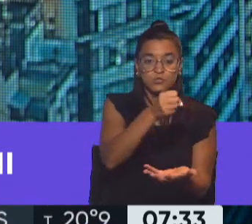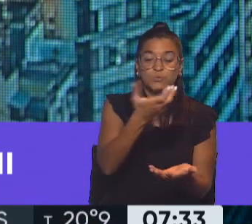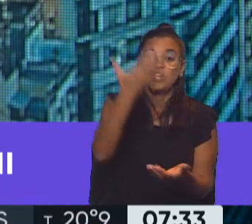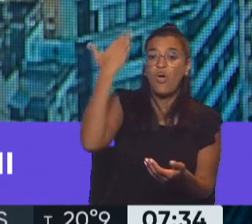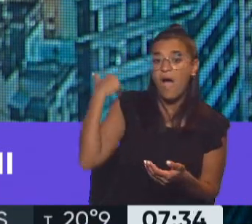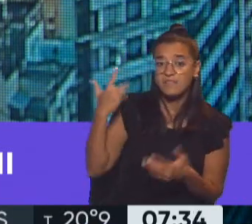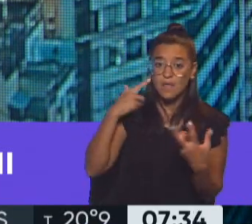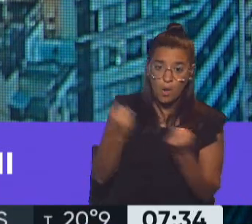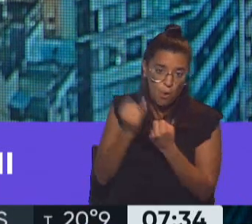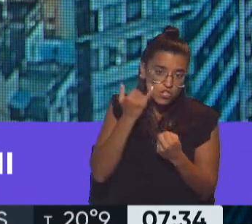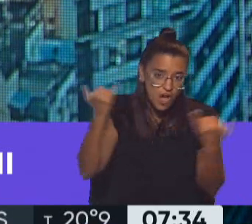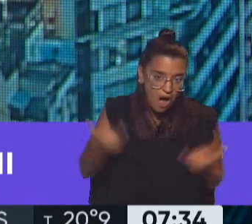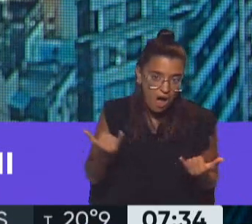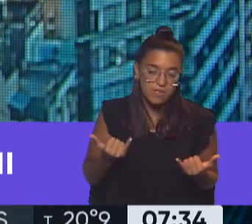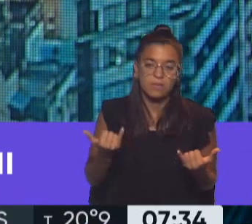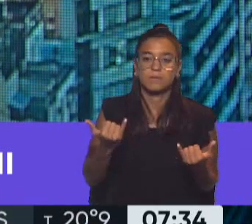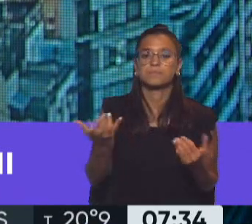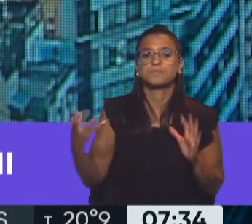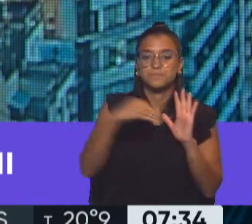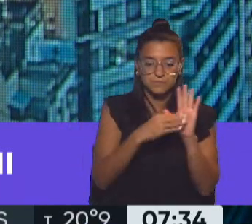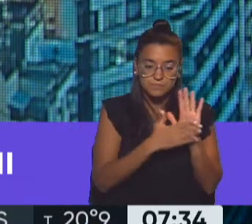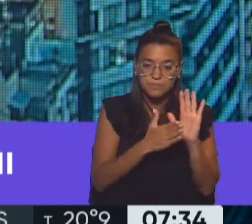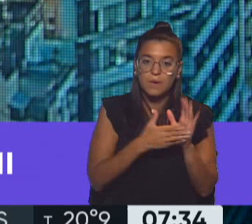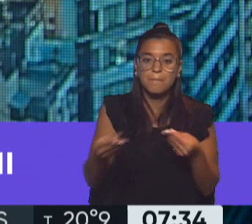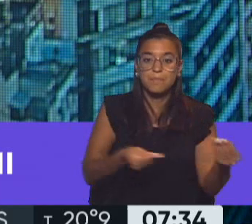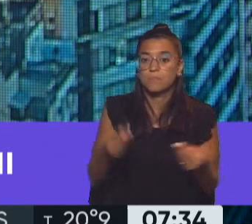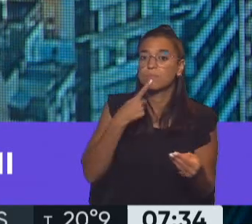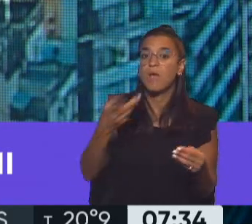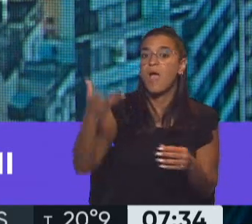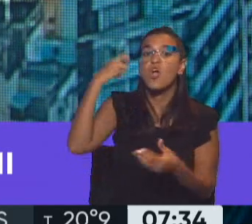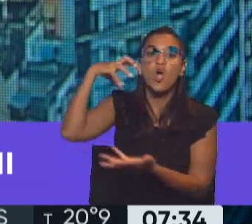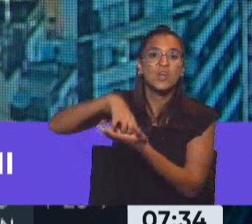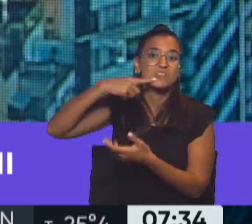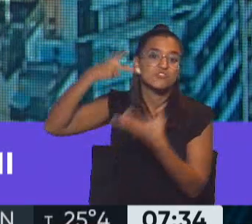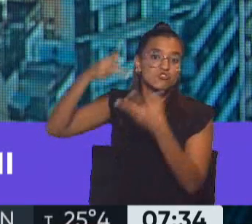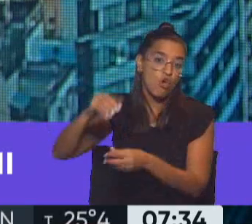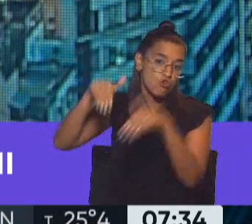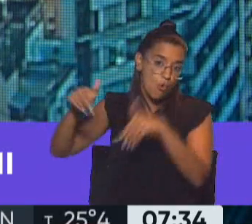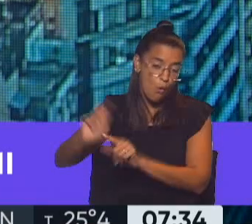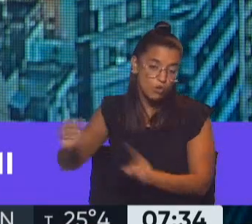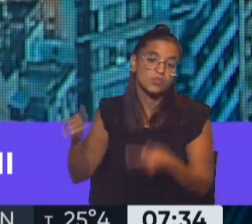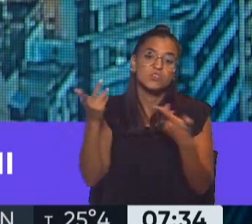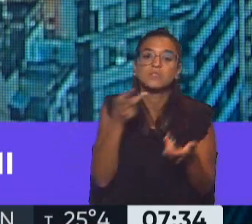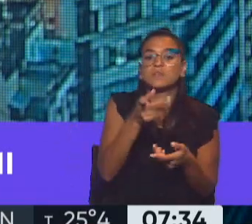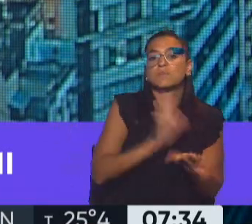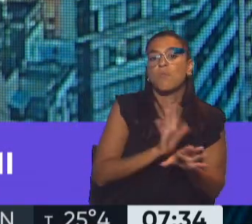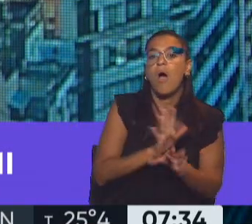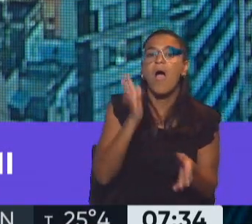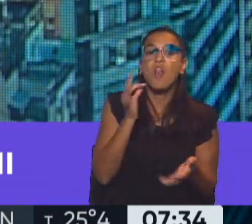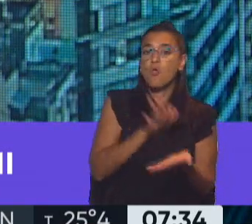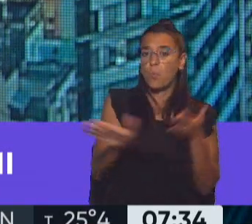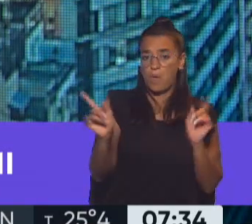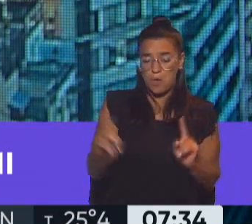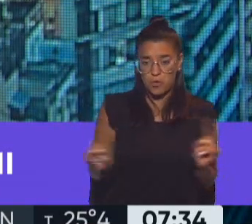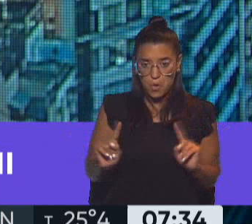incluso antes del acuerdo, estaba incluida dentro del presupuesto que se rechazó en el Congreso y entonces desde ese lugar no aparece como algo novedoso, ¿sí? La idea